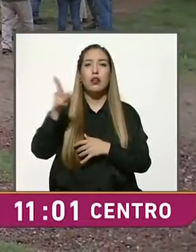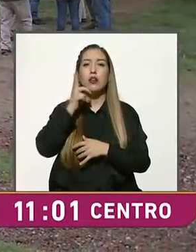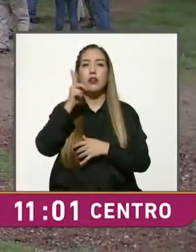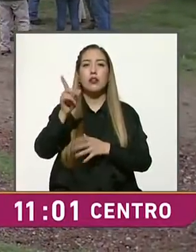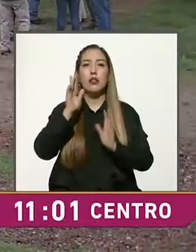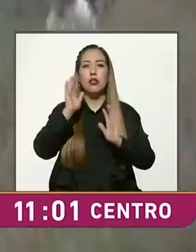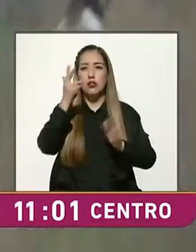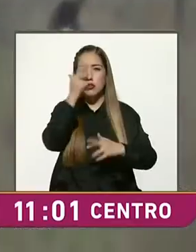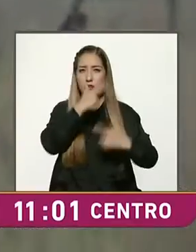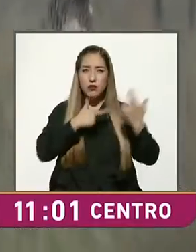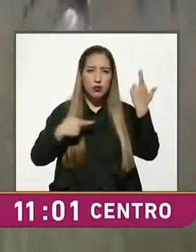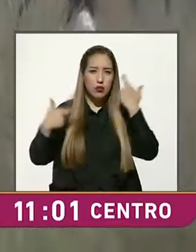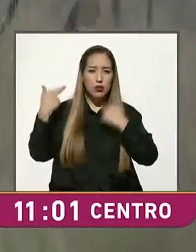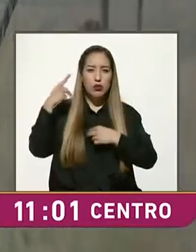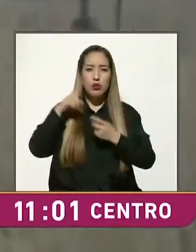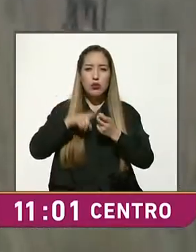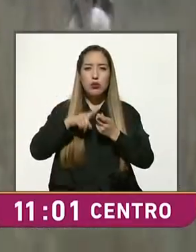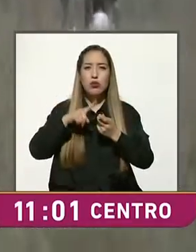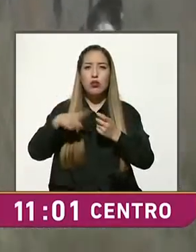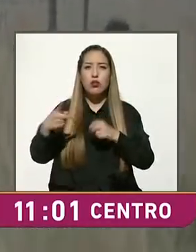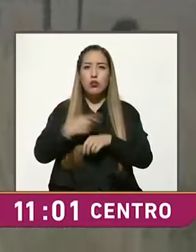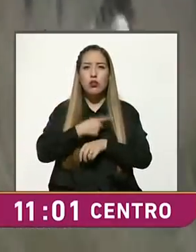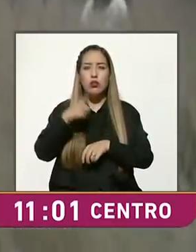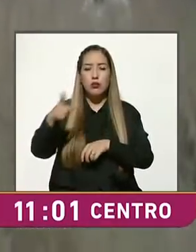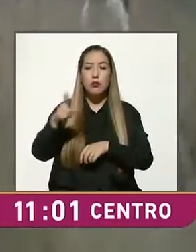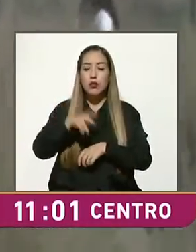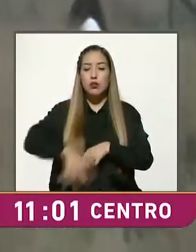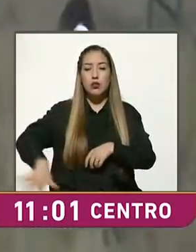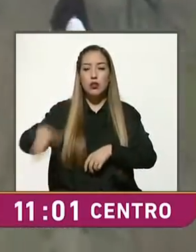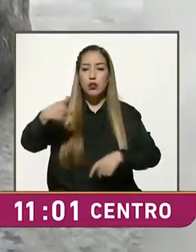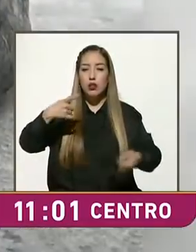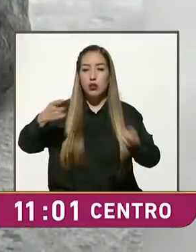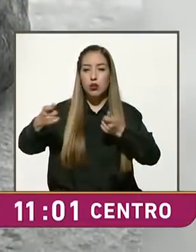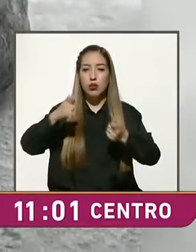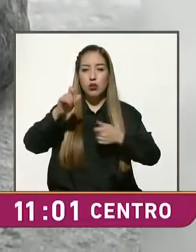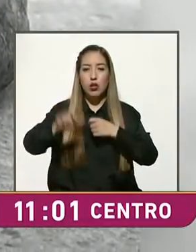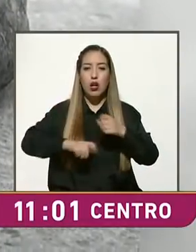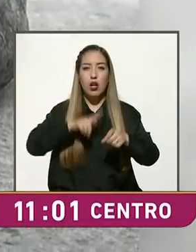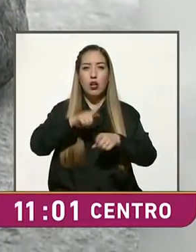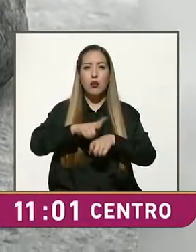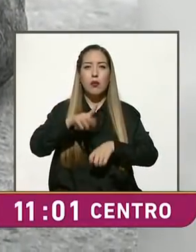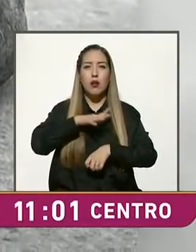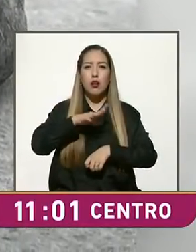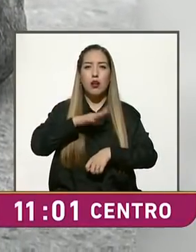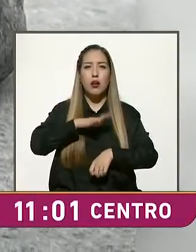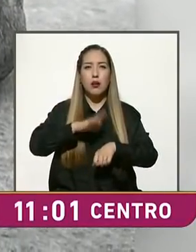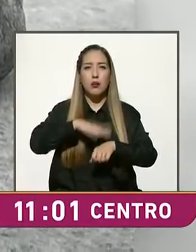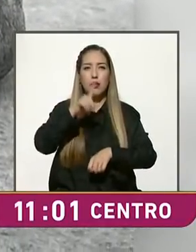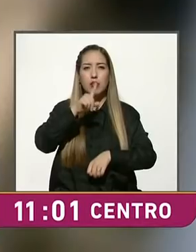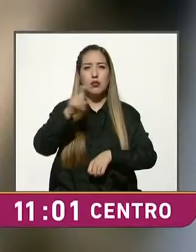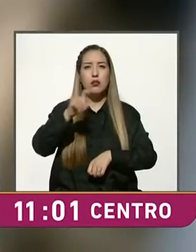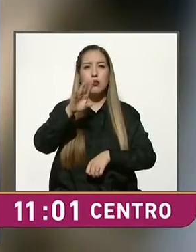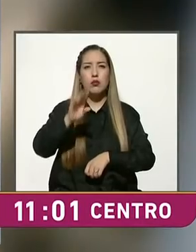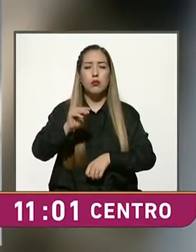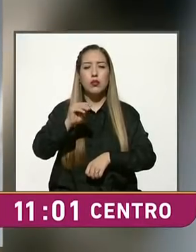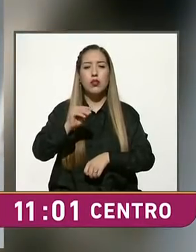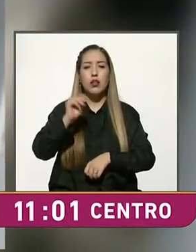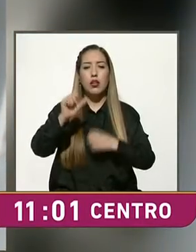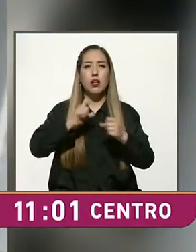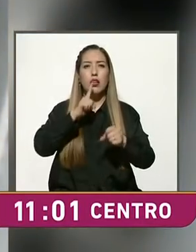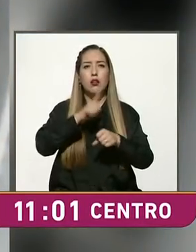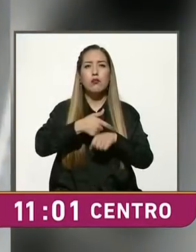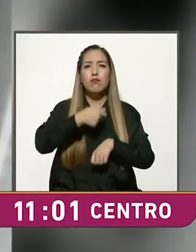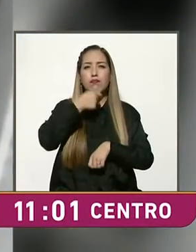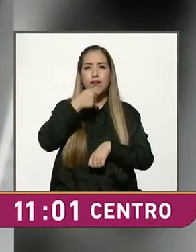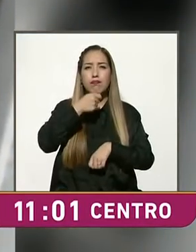la revisión en donde estaba registrada la unidad de manejo ambiental en la que se encontraron más de 190 felinos mayores,